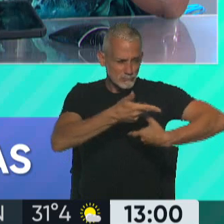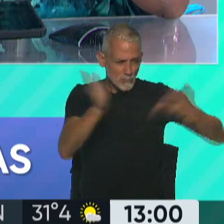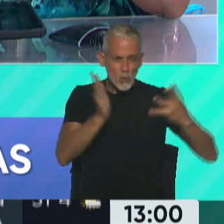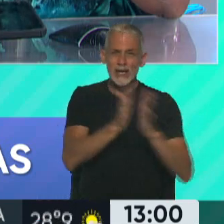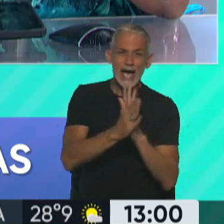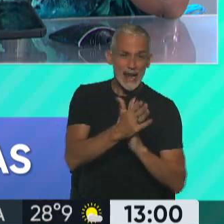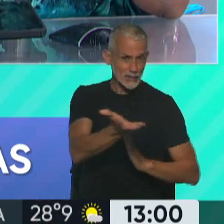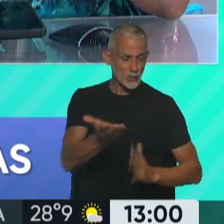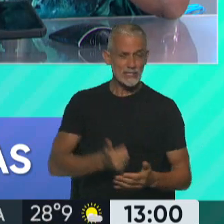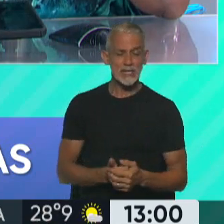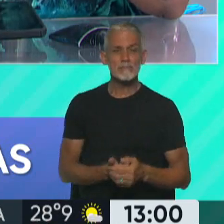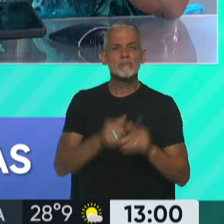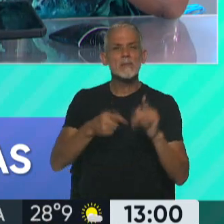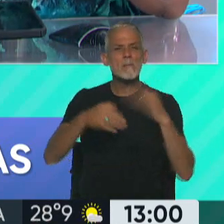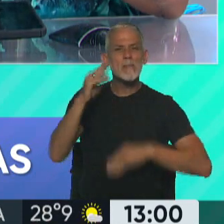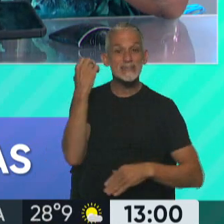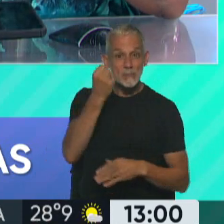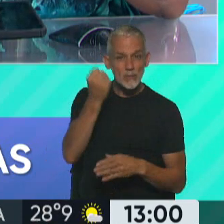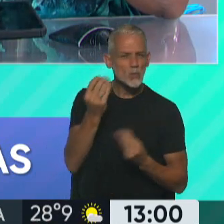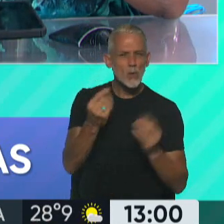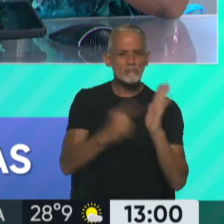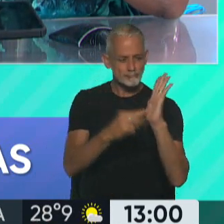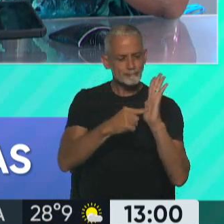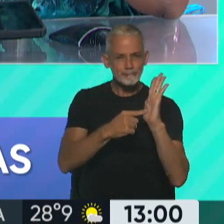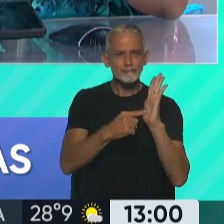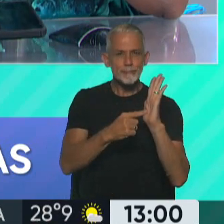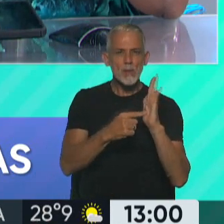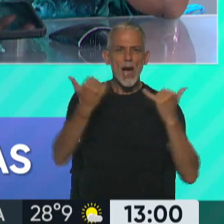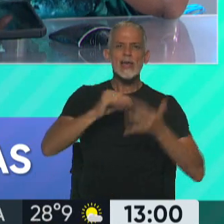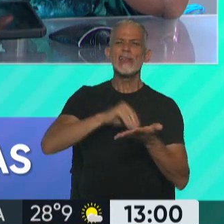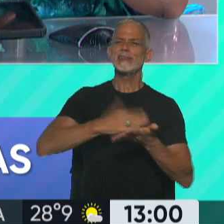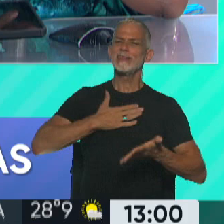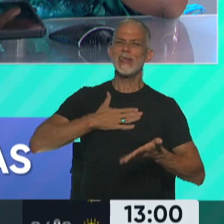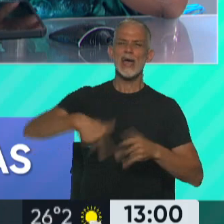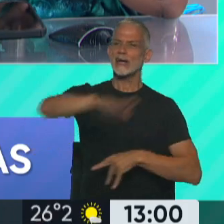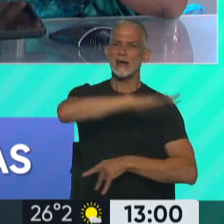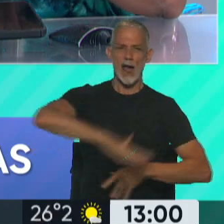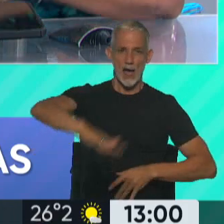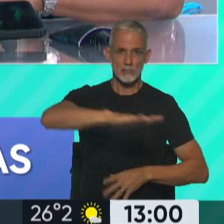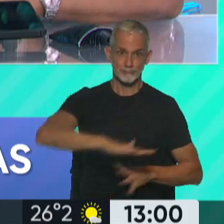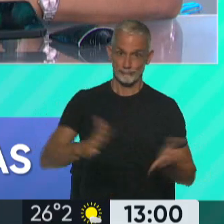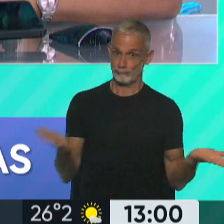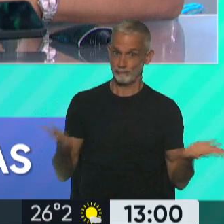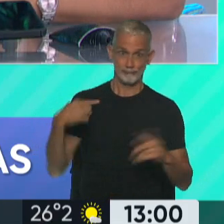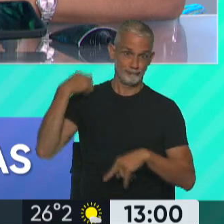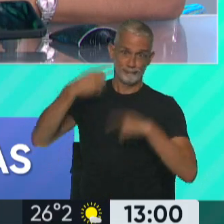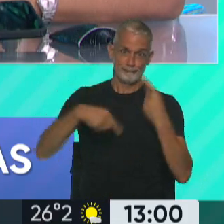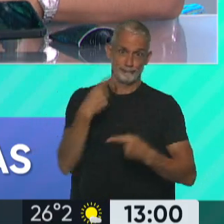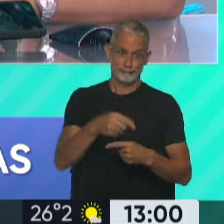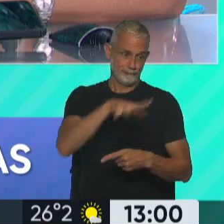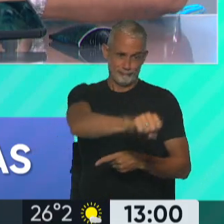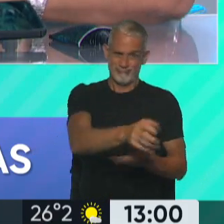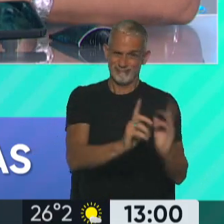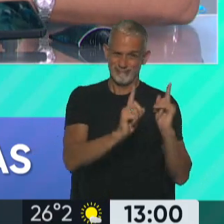gratuita. También y sobre todo es el tema de la posesión y la propiedad comunitaria de las tierras que tradicionalmente ocupan, ¿no?